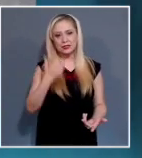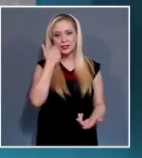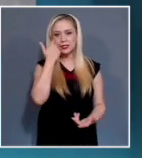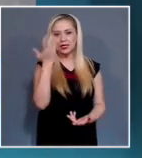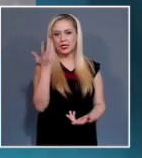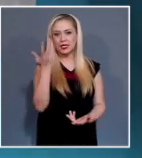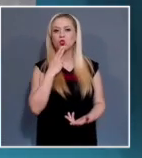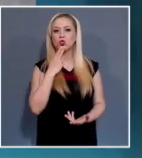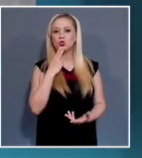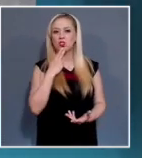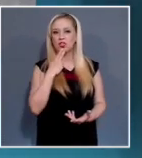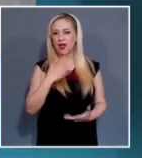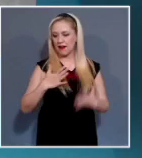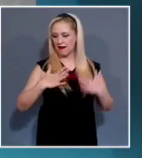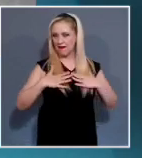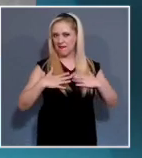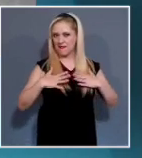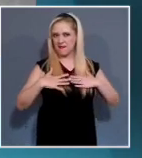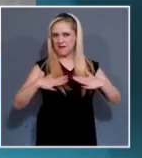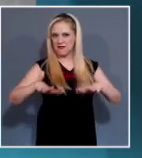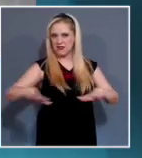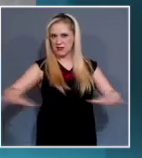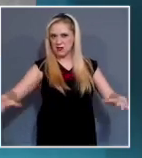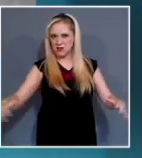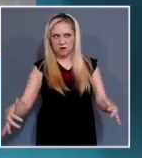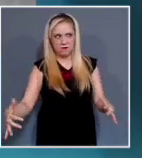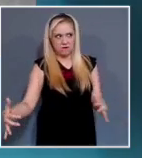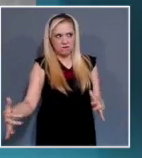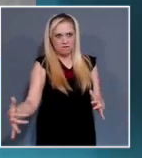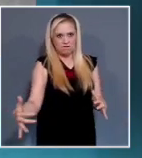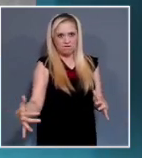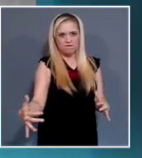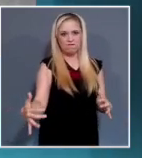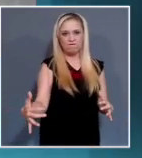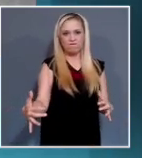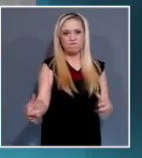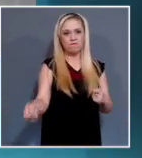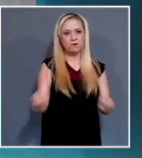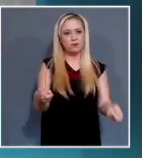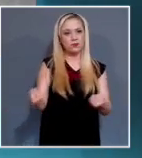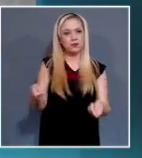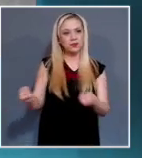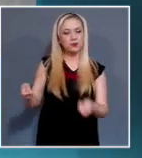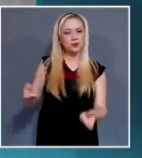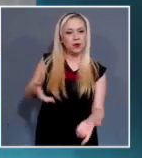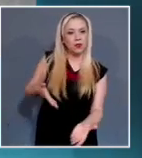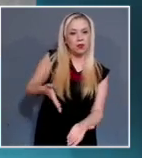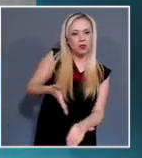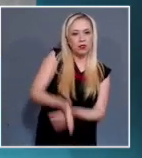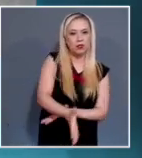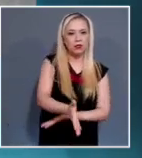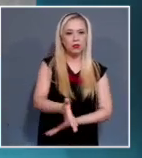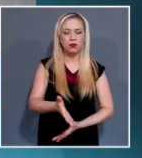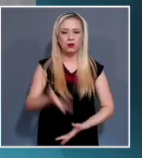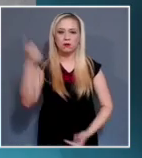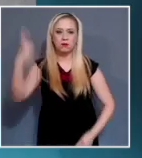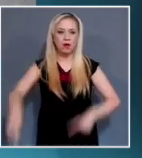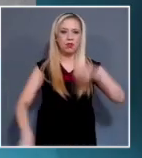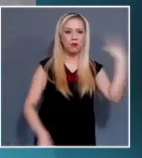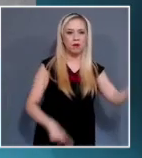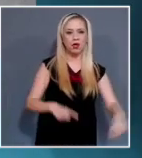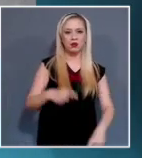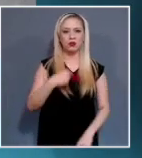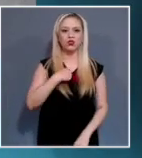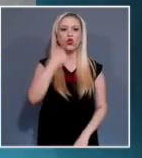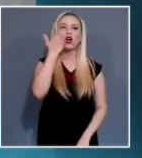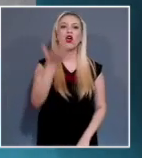que tiene a su alcance para incidir en los procesos electorales, groseramente violando